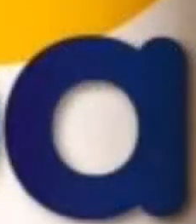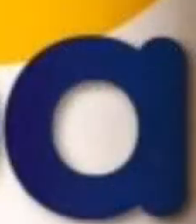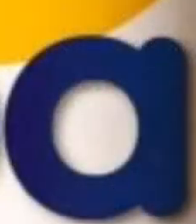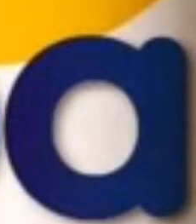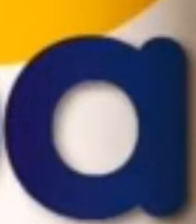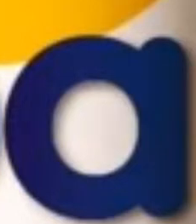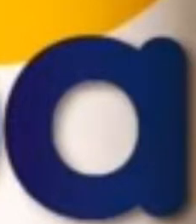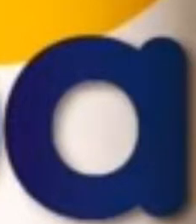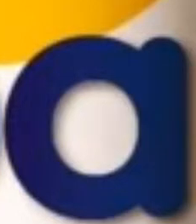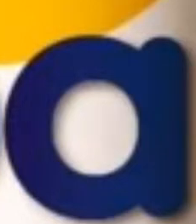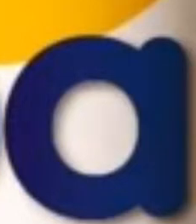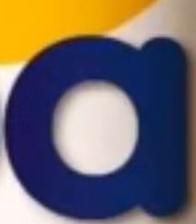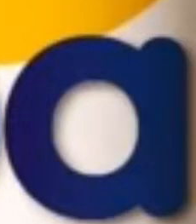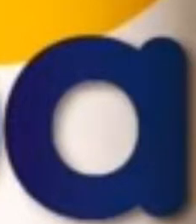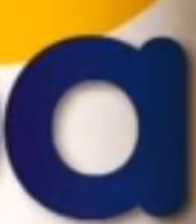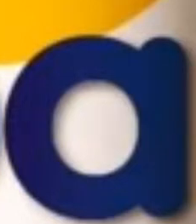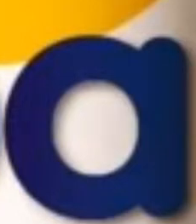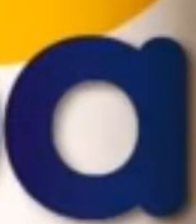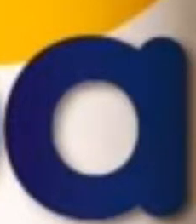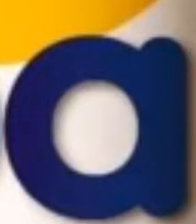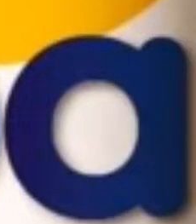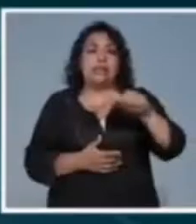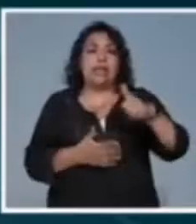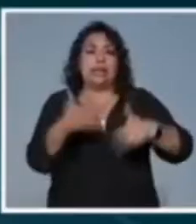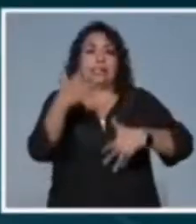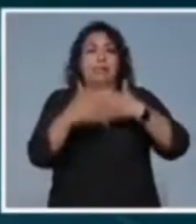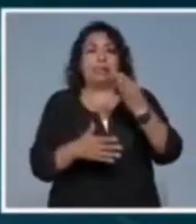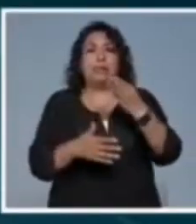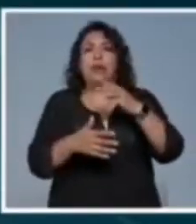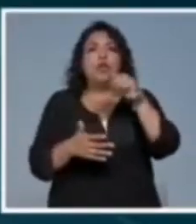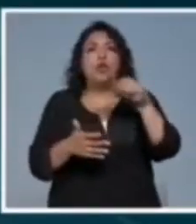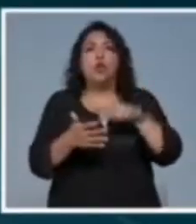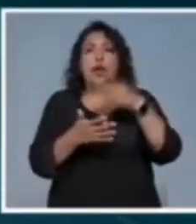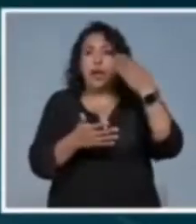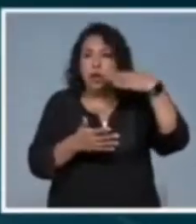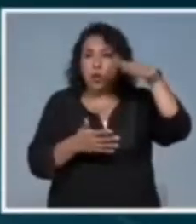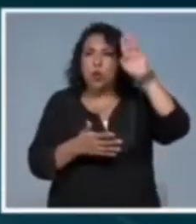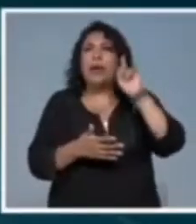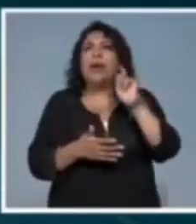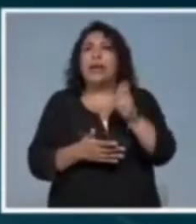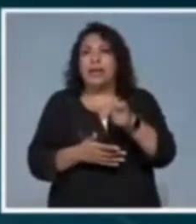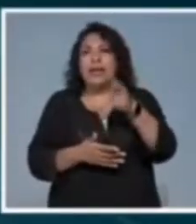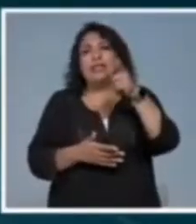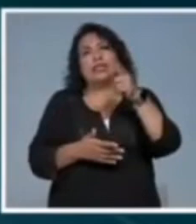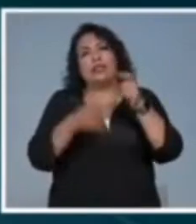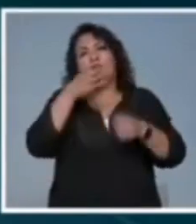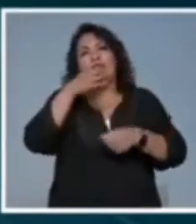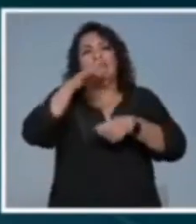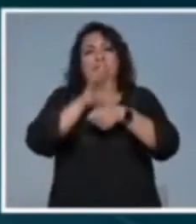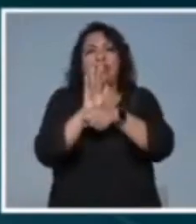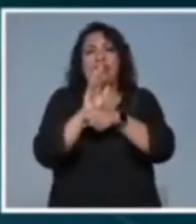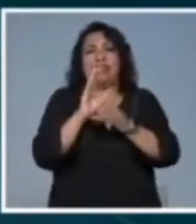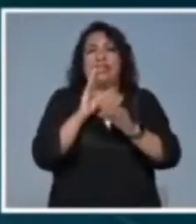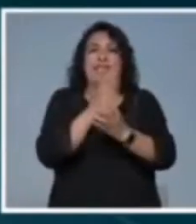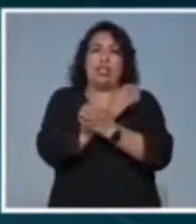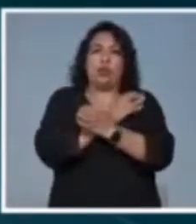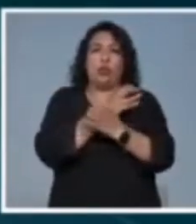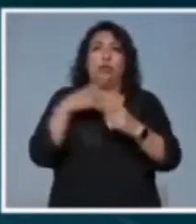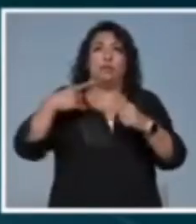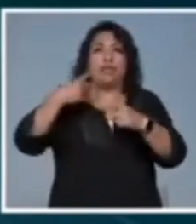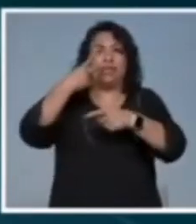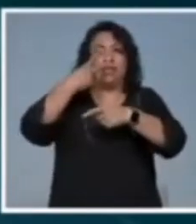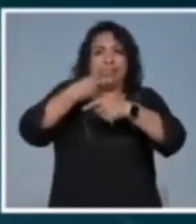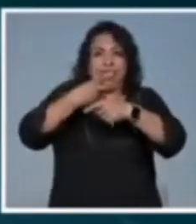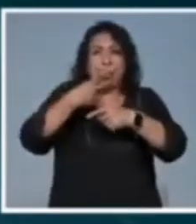Se está haciendo tarde. Del 6 al 15 de mayo en Cuba se realizará el MICE, Festival de Cine Educativo. En esta, su segunda